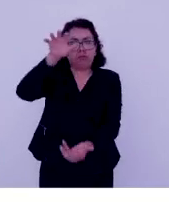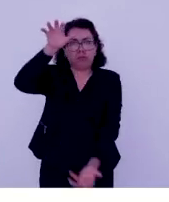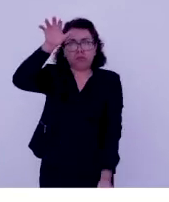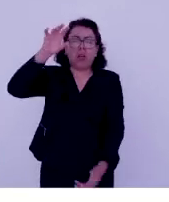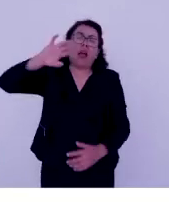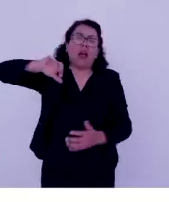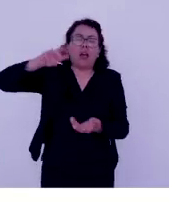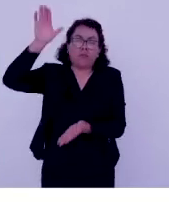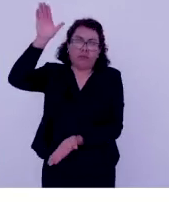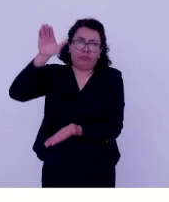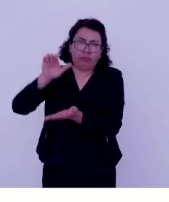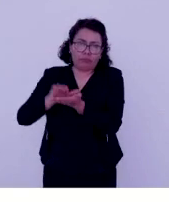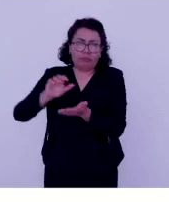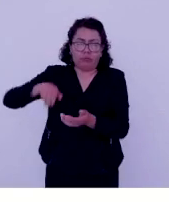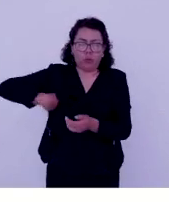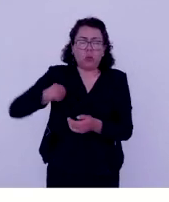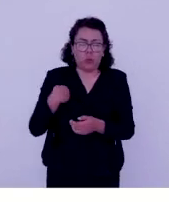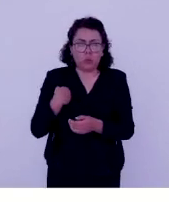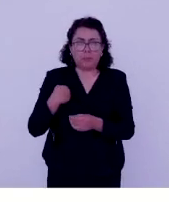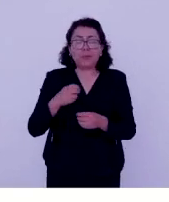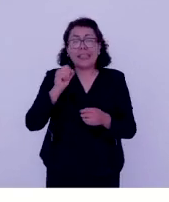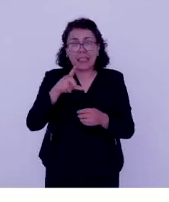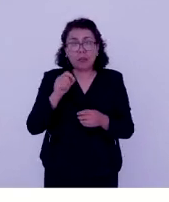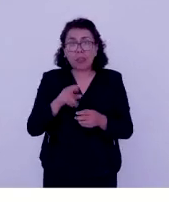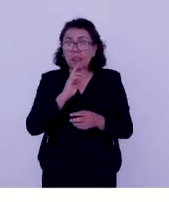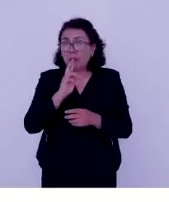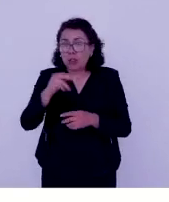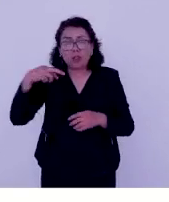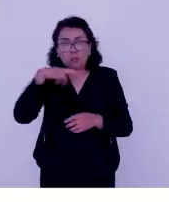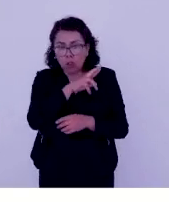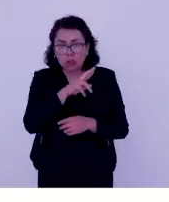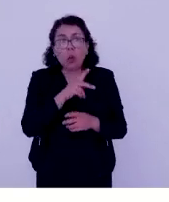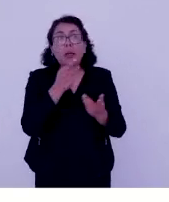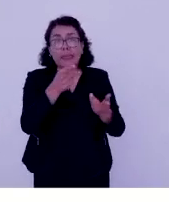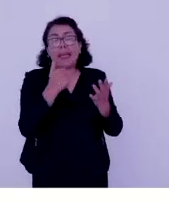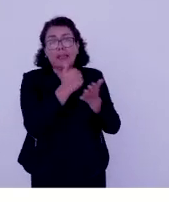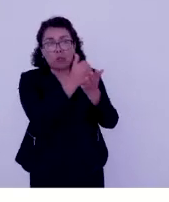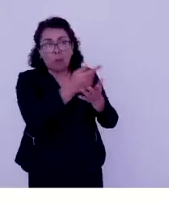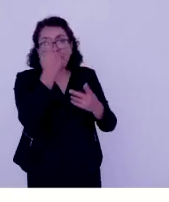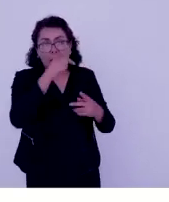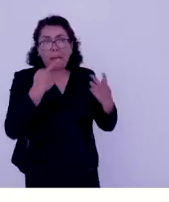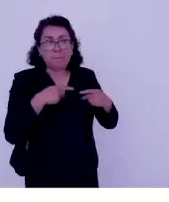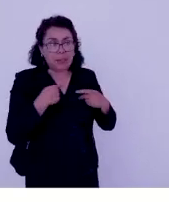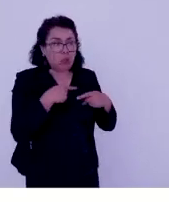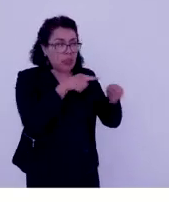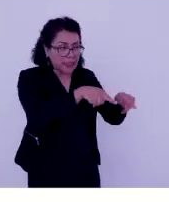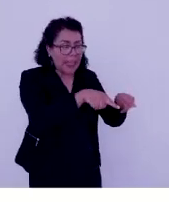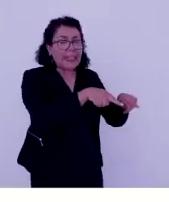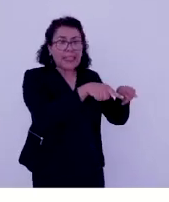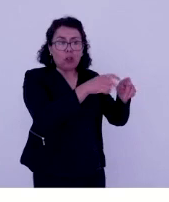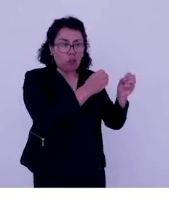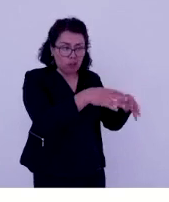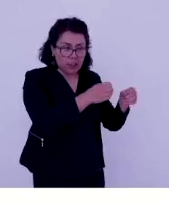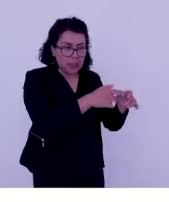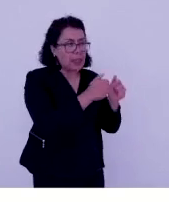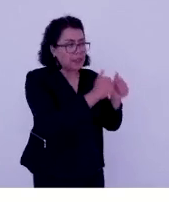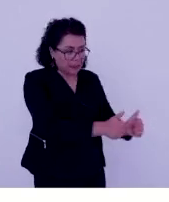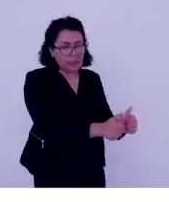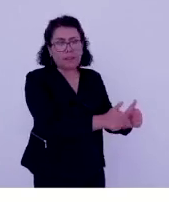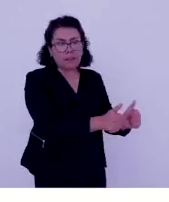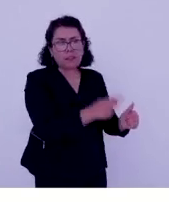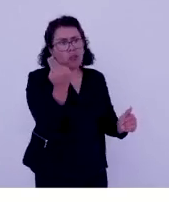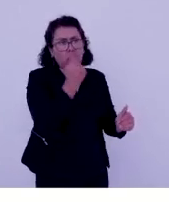bon redujo el tiempo de respuesta y evitó que el personal salga de sus áreas de trabajos para realizar un trámite interno o que tengan que